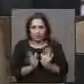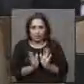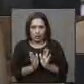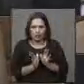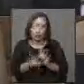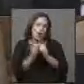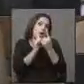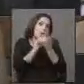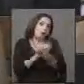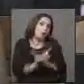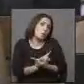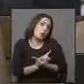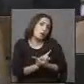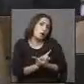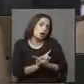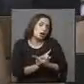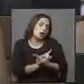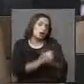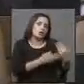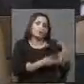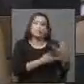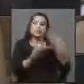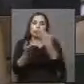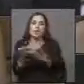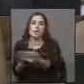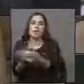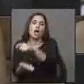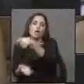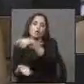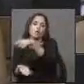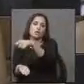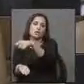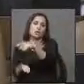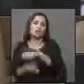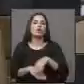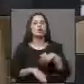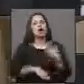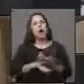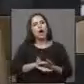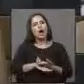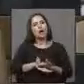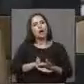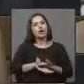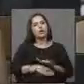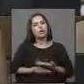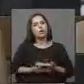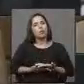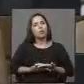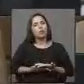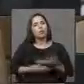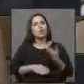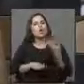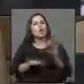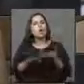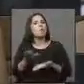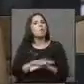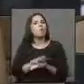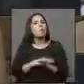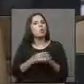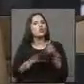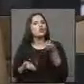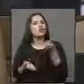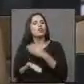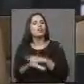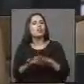puede cambiar de que llegue al Senado. Tenemos una oferta de gratuidad para ciertas universidades, sin tomar